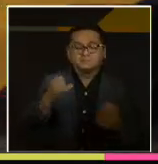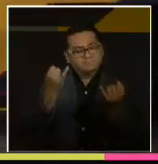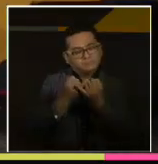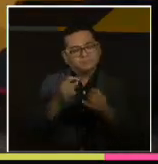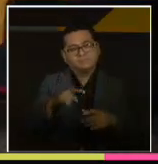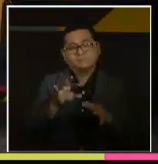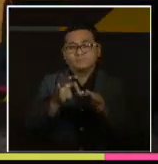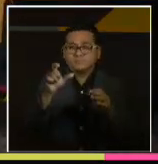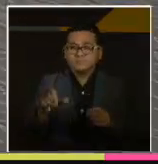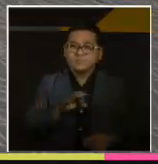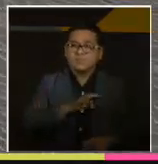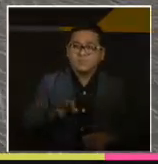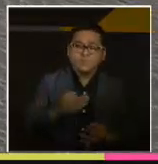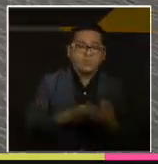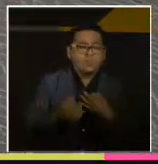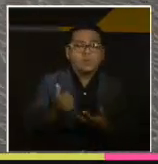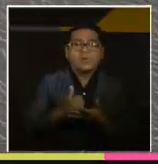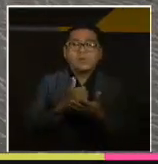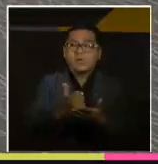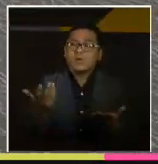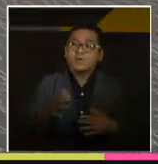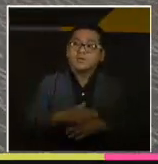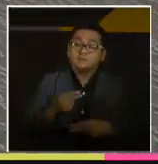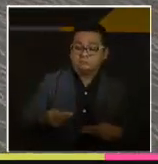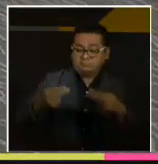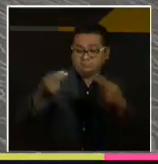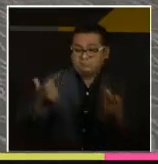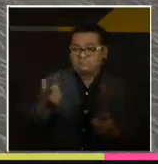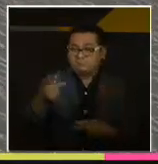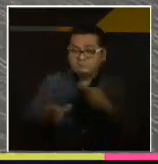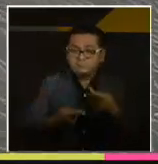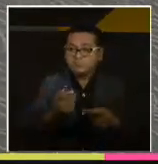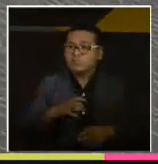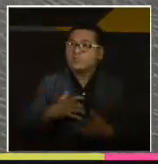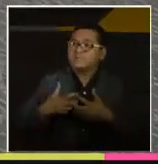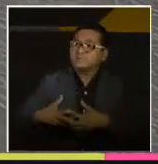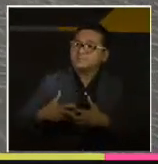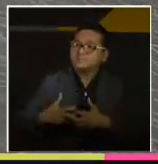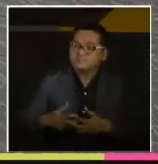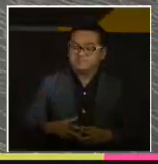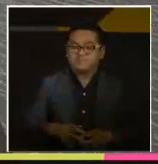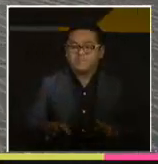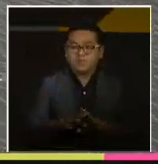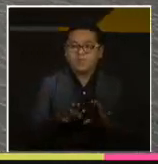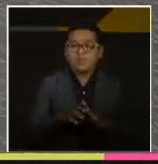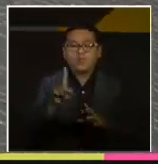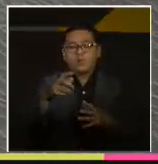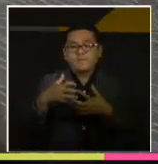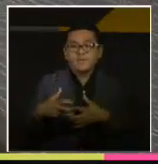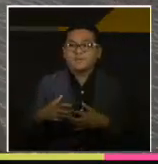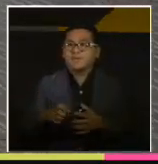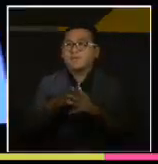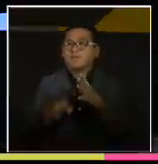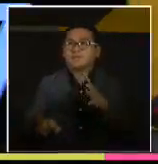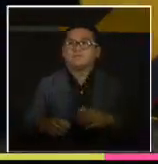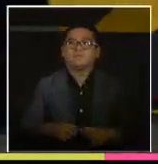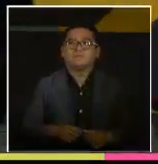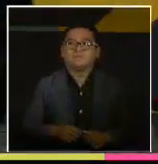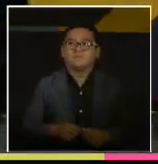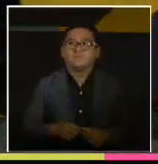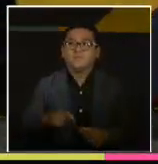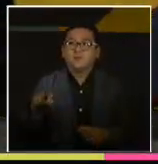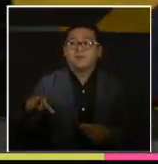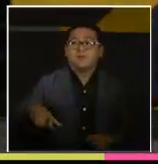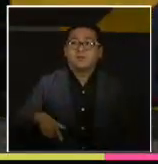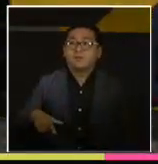mismas condiciones para poder hacer negocios con los empresarios como una empresa. Les voy a poner un ejemplo.